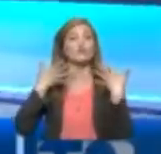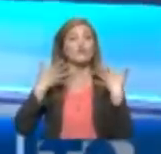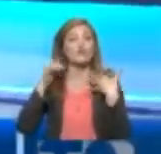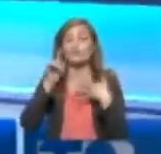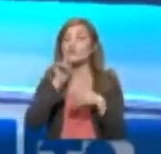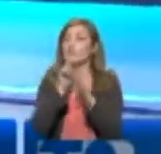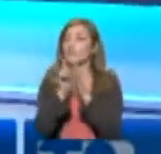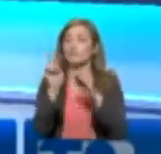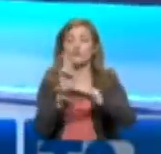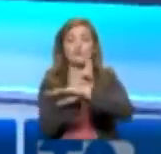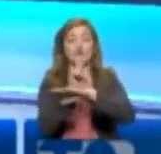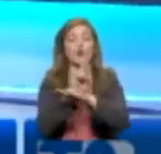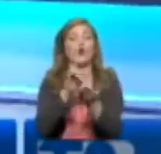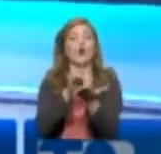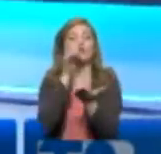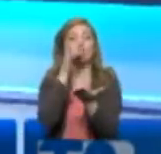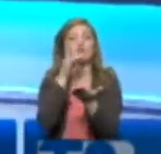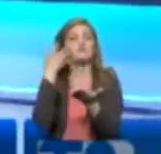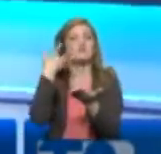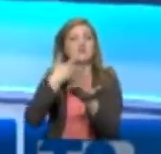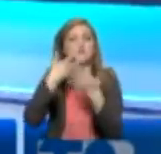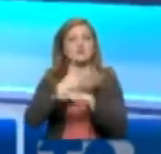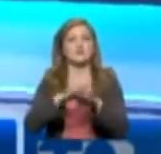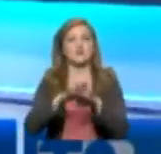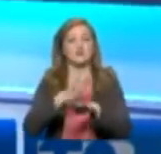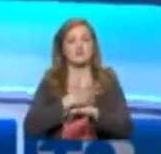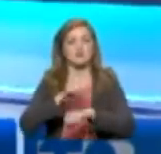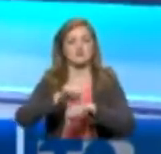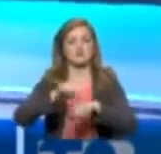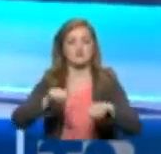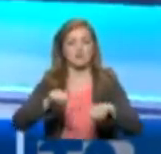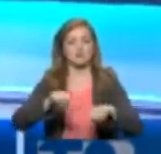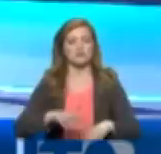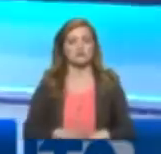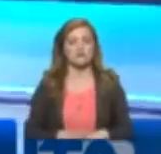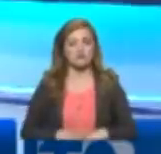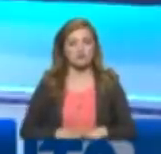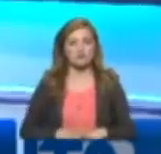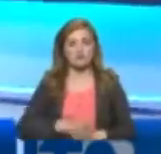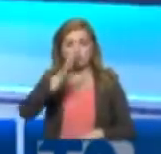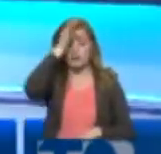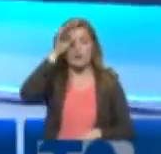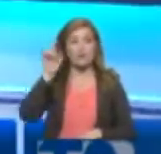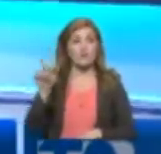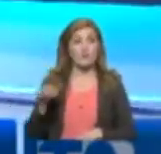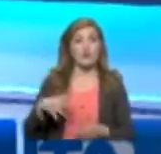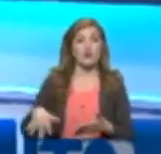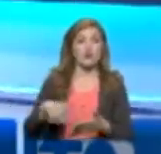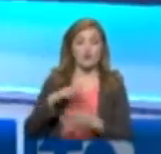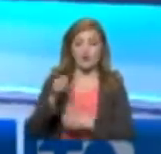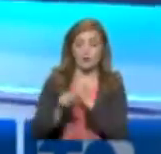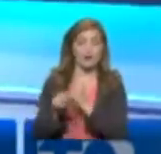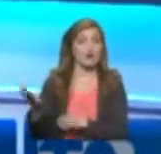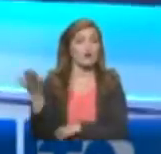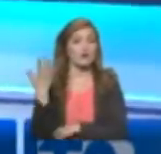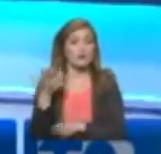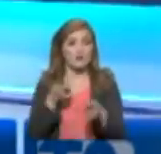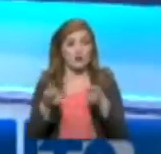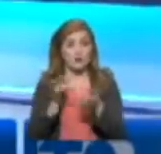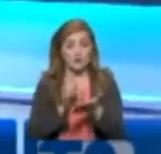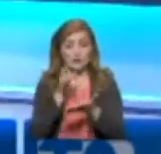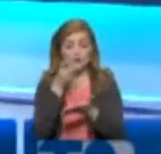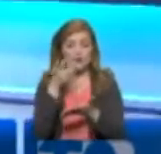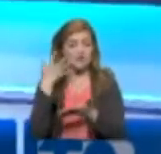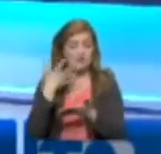denuncia el uso de insumos médicos caducados durante su operación la casa de salud que fue cuestionada el año pasado por el manejo de